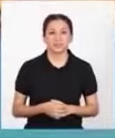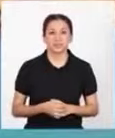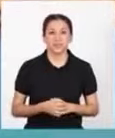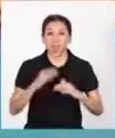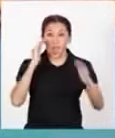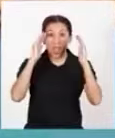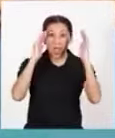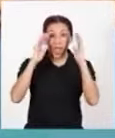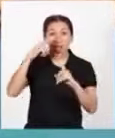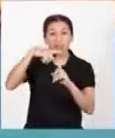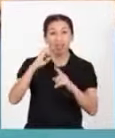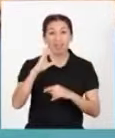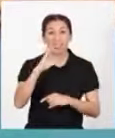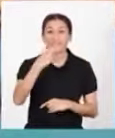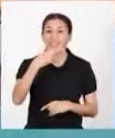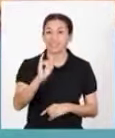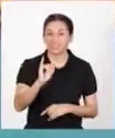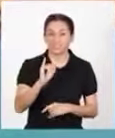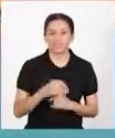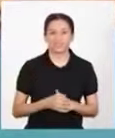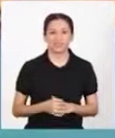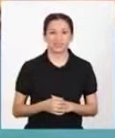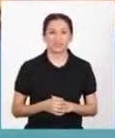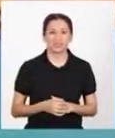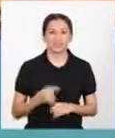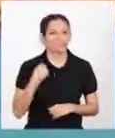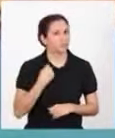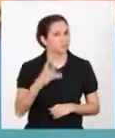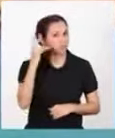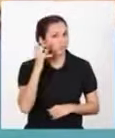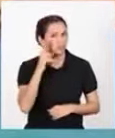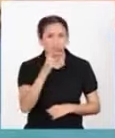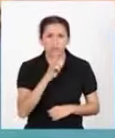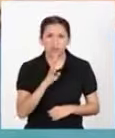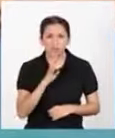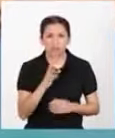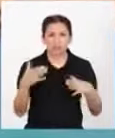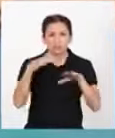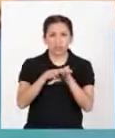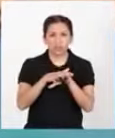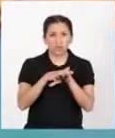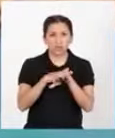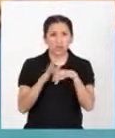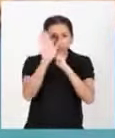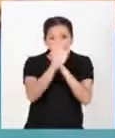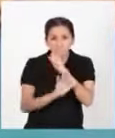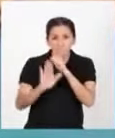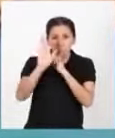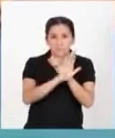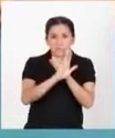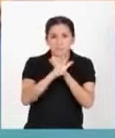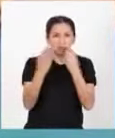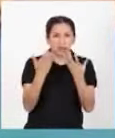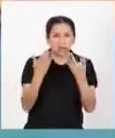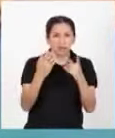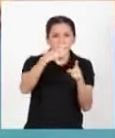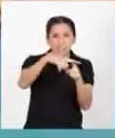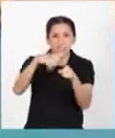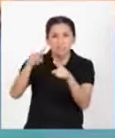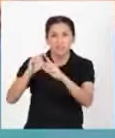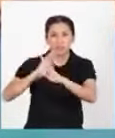¡Andrés! ¡Hola, Techi! ¡Hola, Techi!